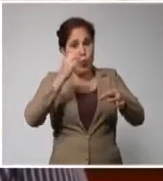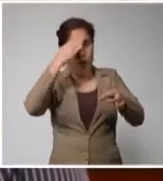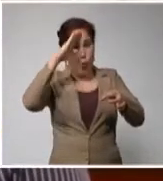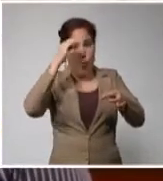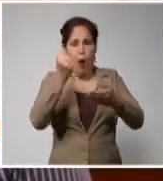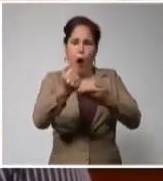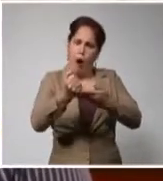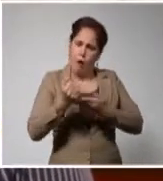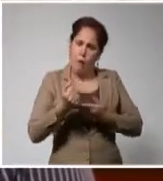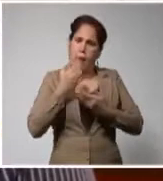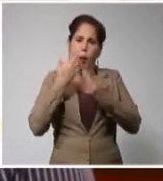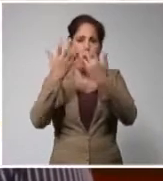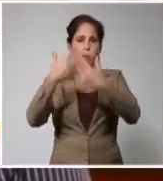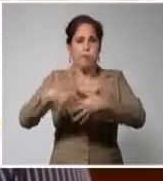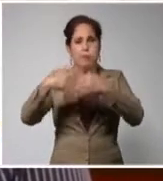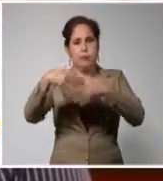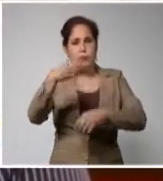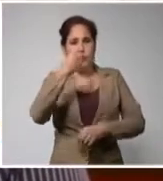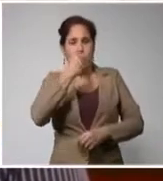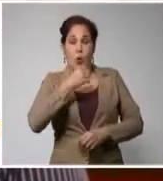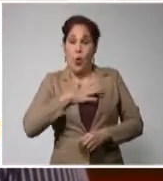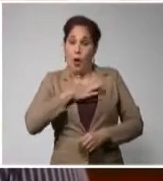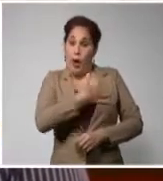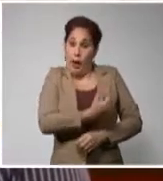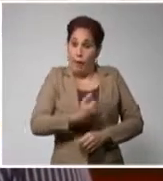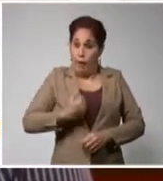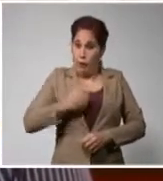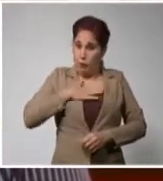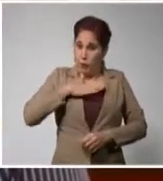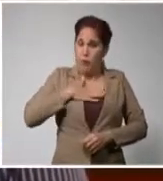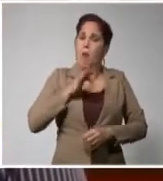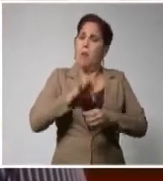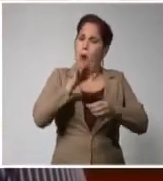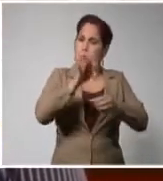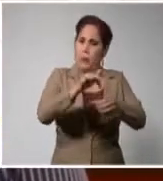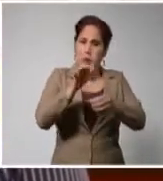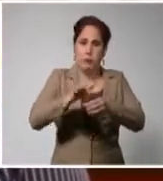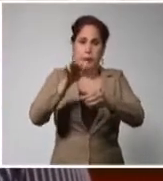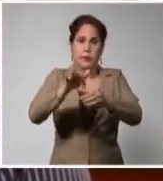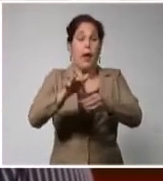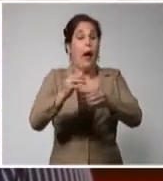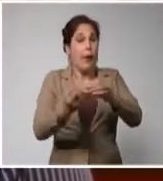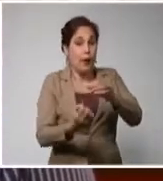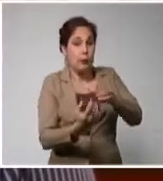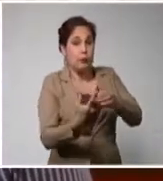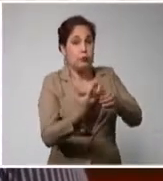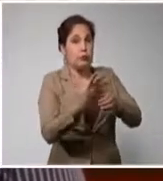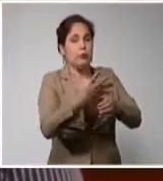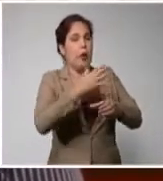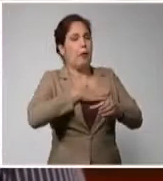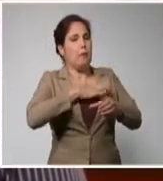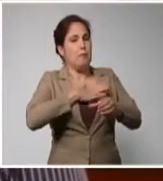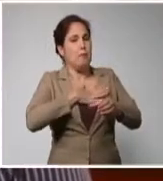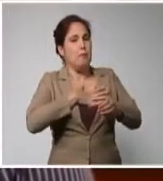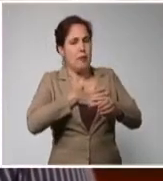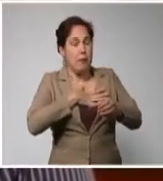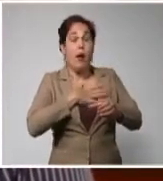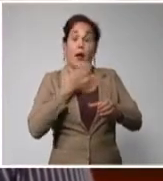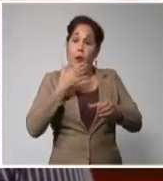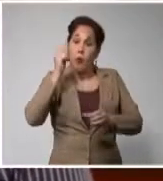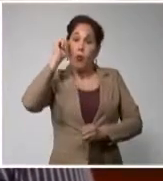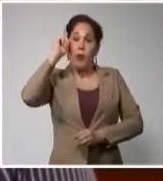un logro enorme poder con nuestro modesto esfuerzo acá en la mano República Coreana de Venezuela pues transmitir estas